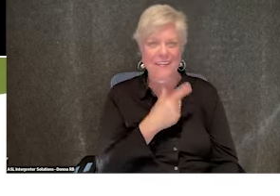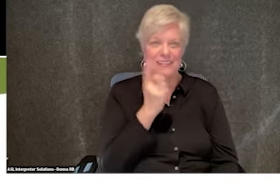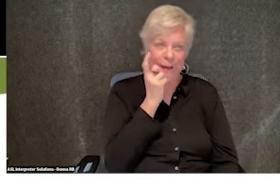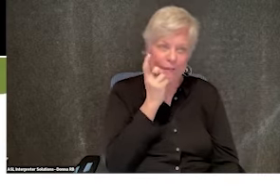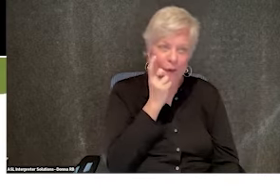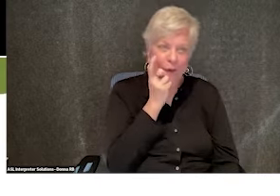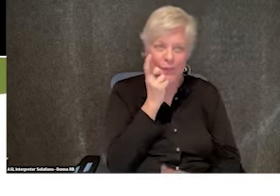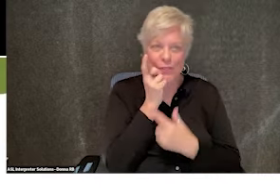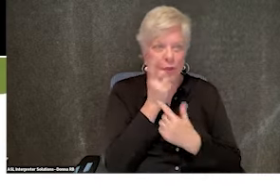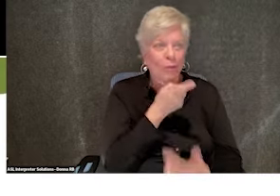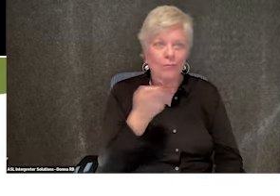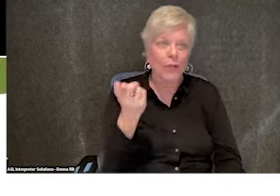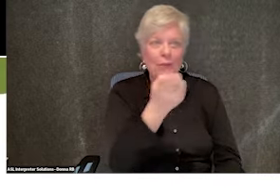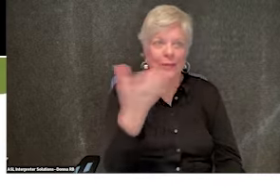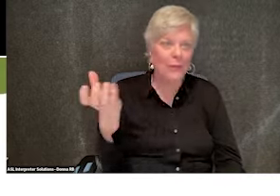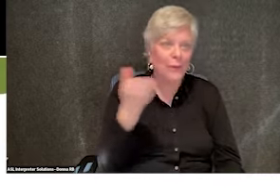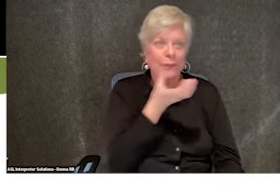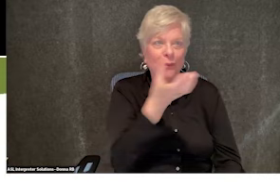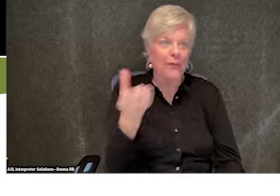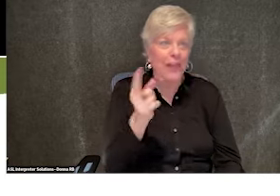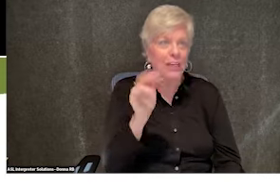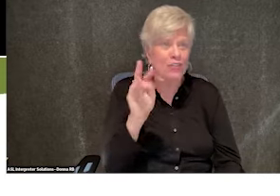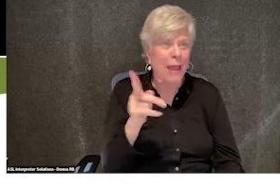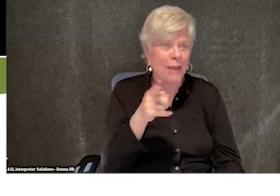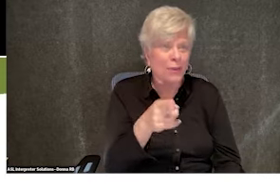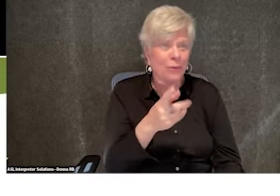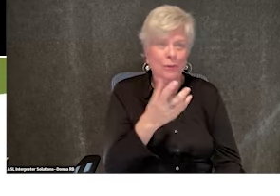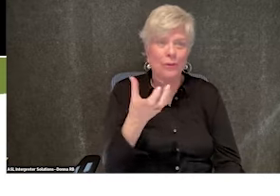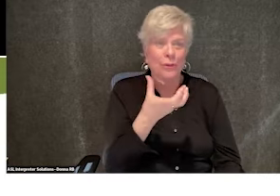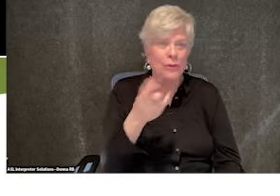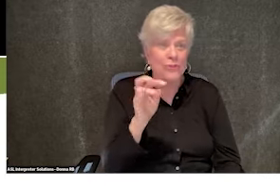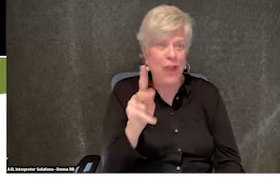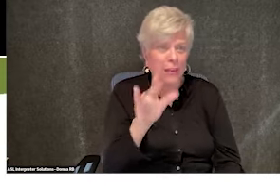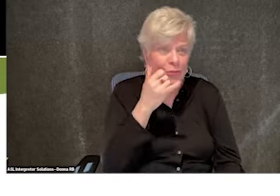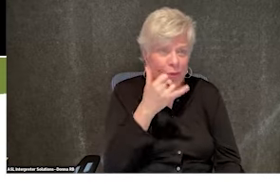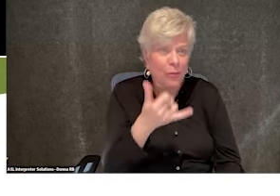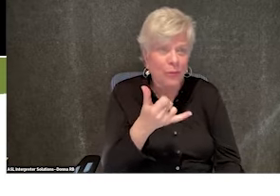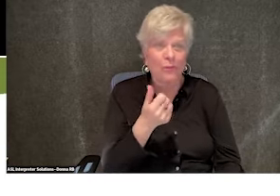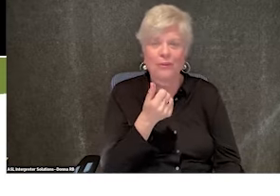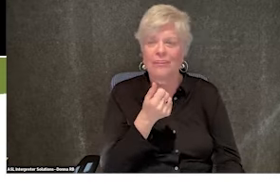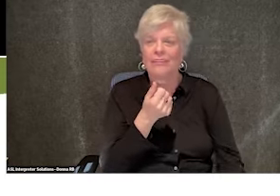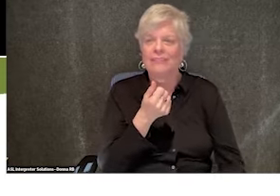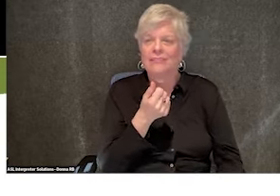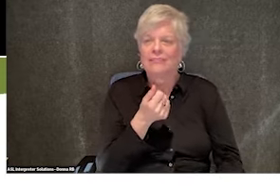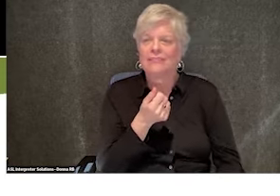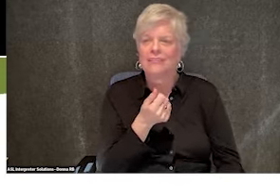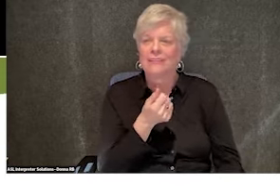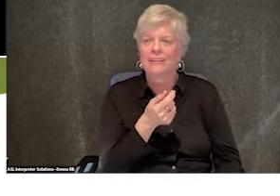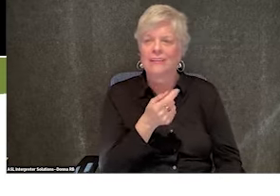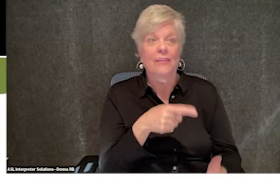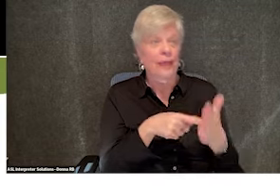a dónde tiene que llegar, cómo hacer, como lo que mencionó Will. Hay también apps para